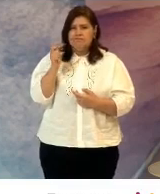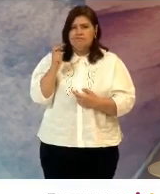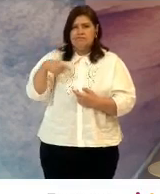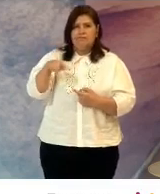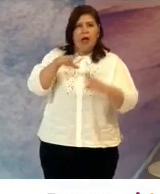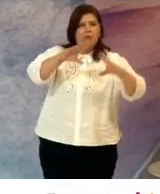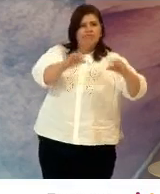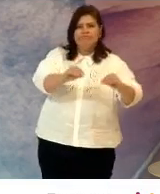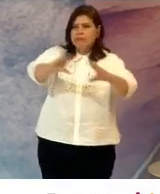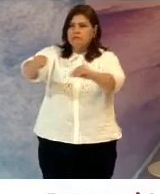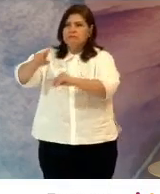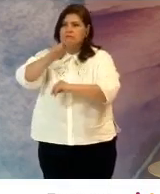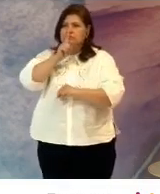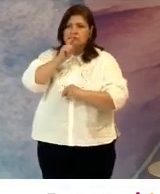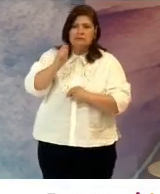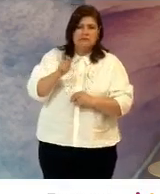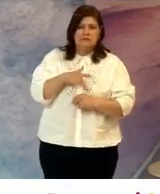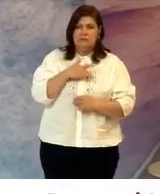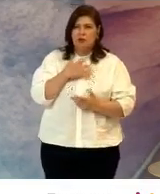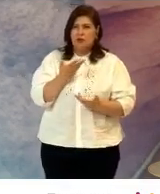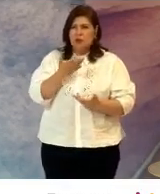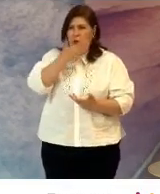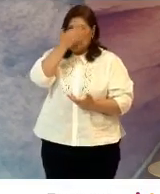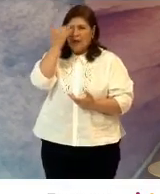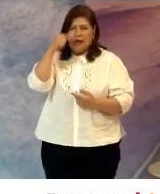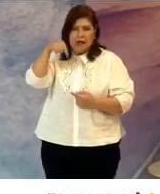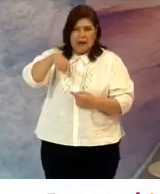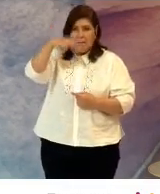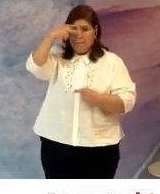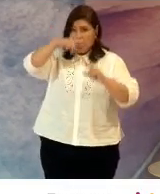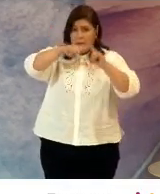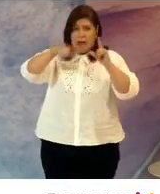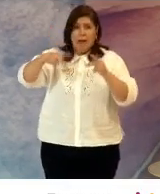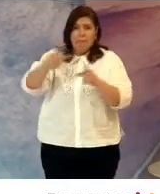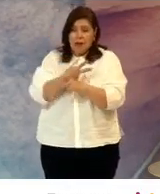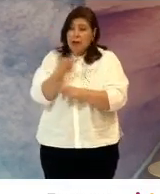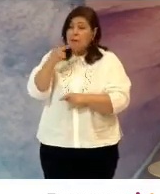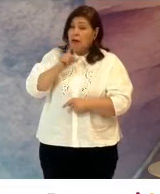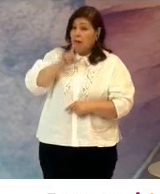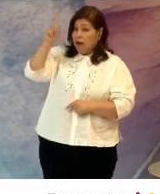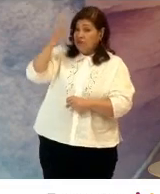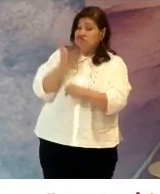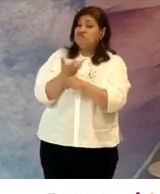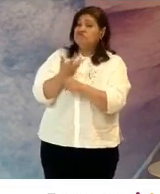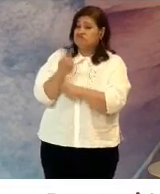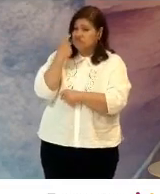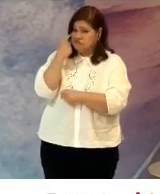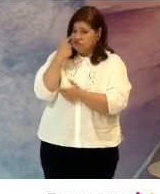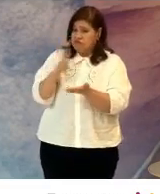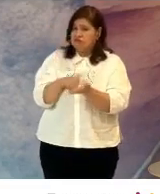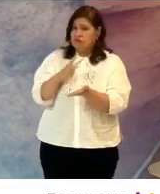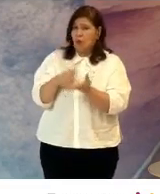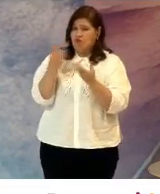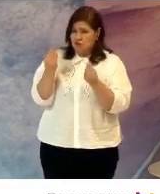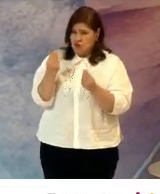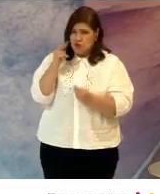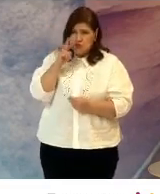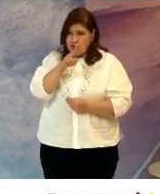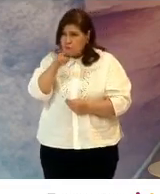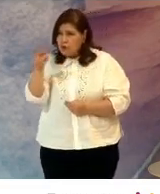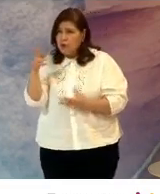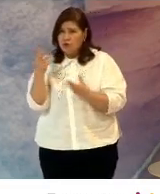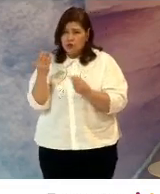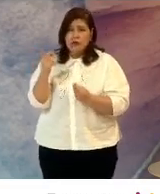silenciarnos unos a otros. No sé qué pasa en México, pero en Estados Unidos es muy común y en otros países también.